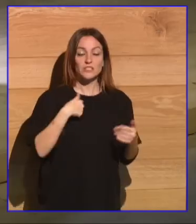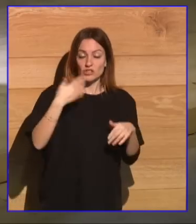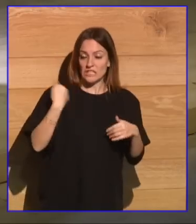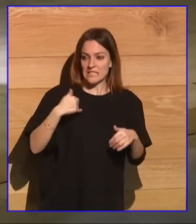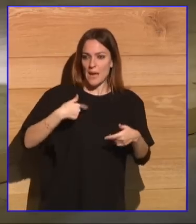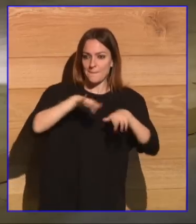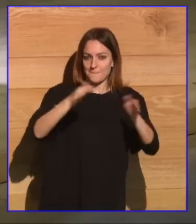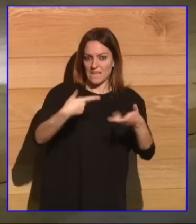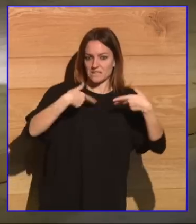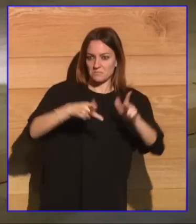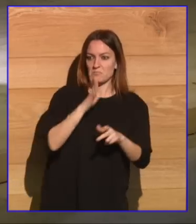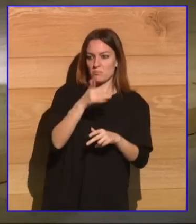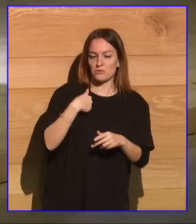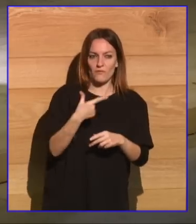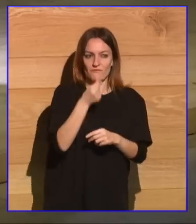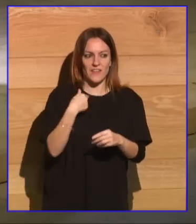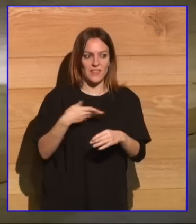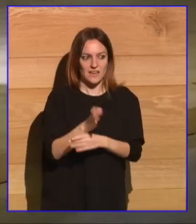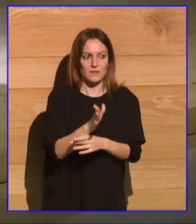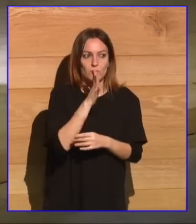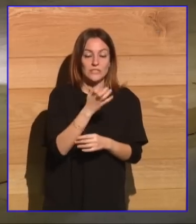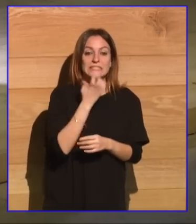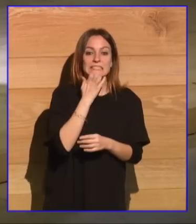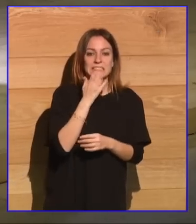porque he cogido un atajo. Me he dado cuenta que somos tontos.